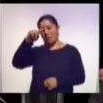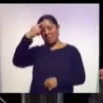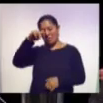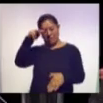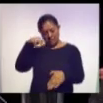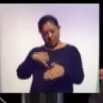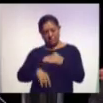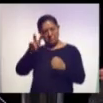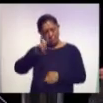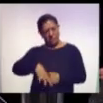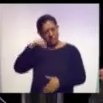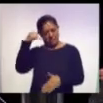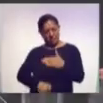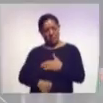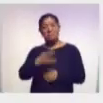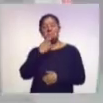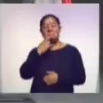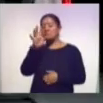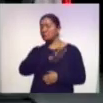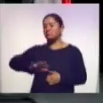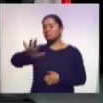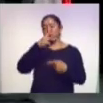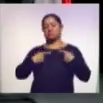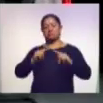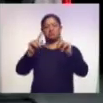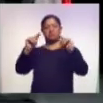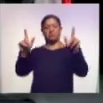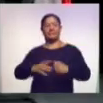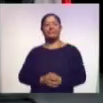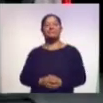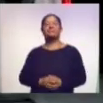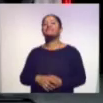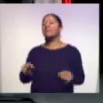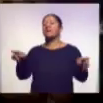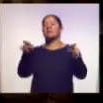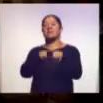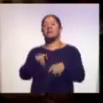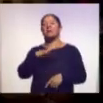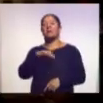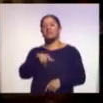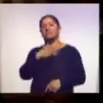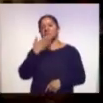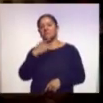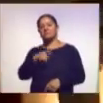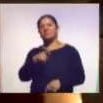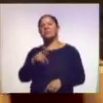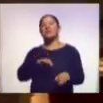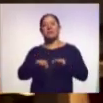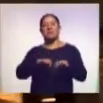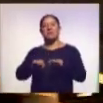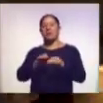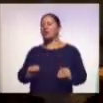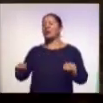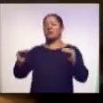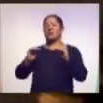les sirva a los tlaxcaltecas. Asimismo, celebró que este organismo trabaje atendiendo la igualdad de género en todos